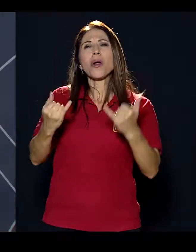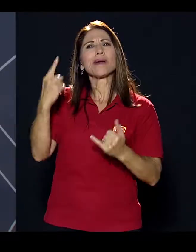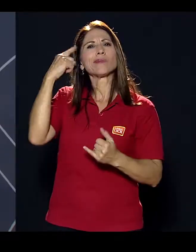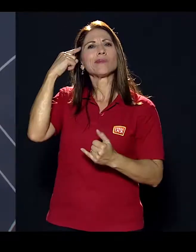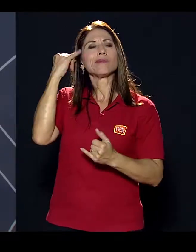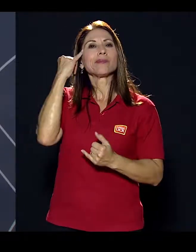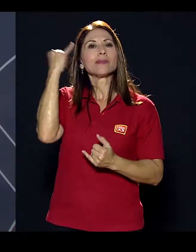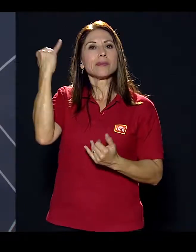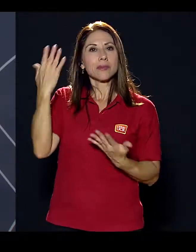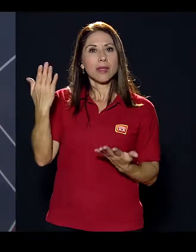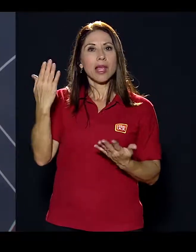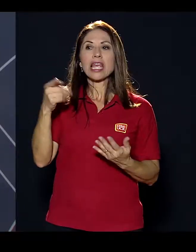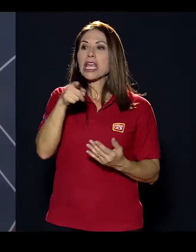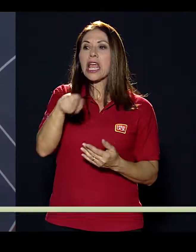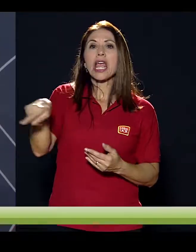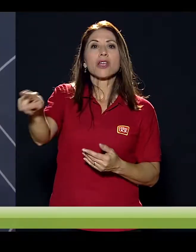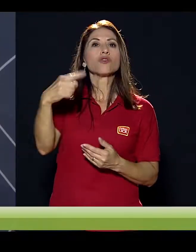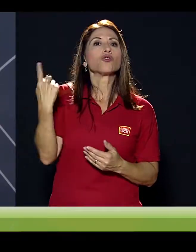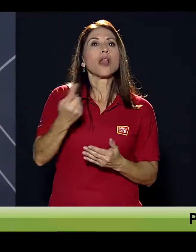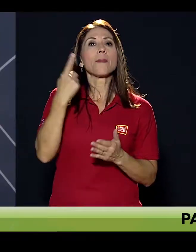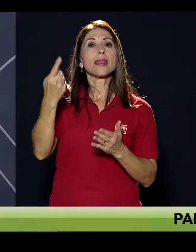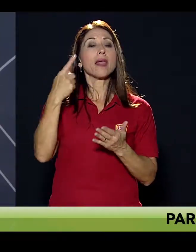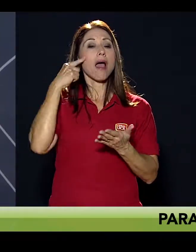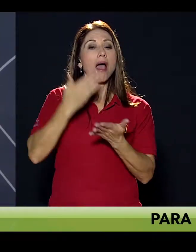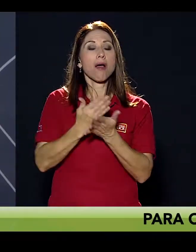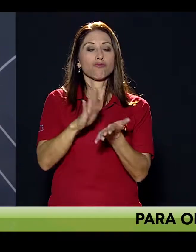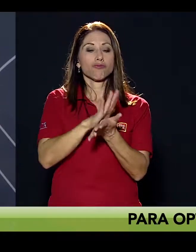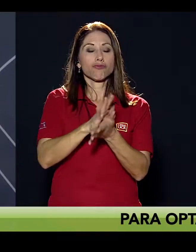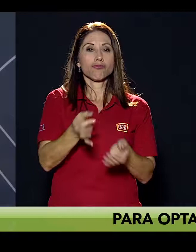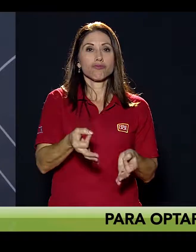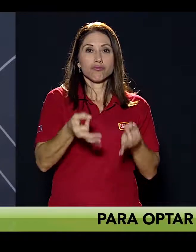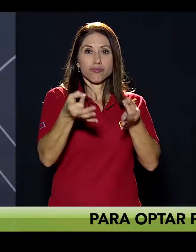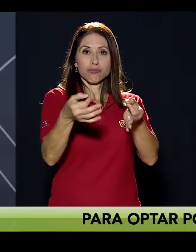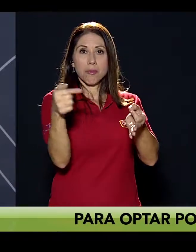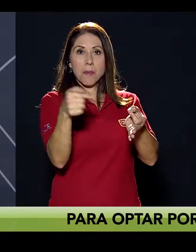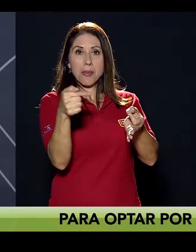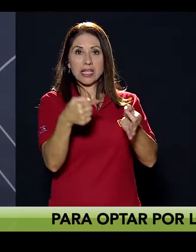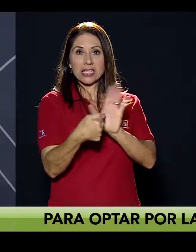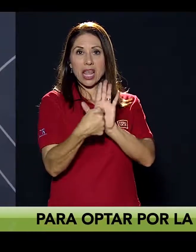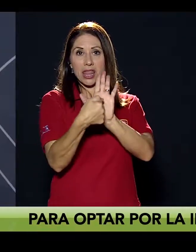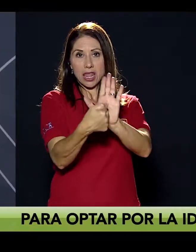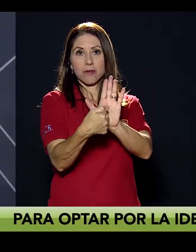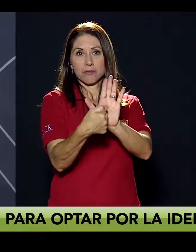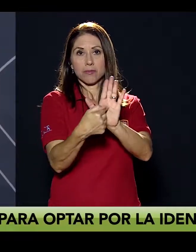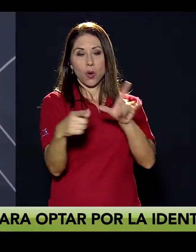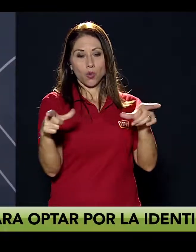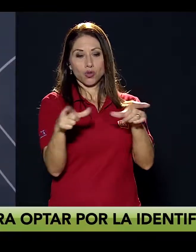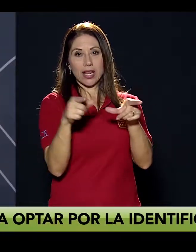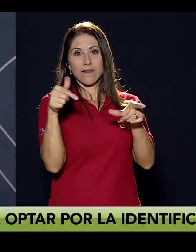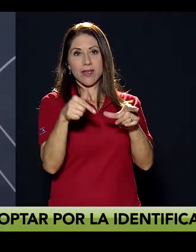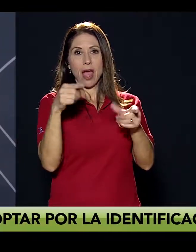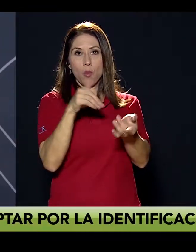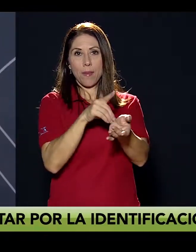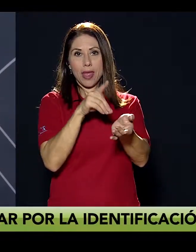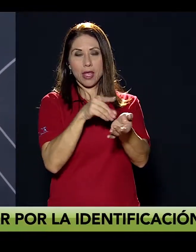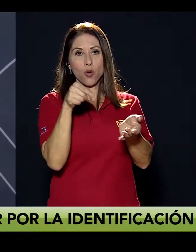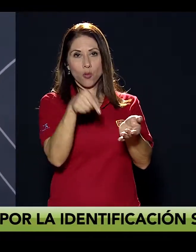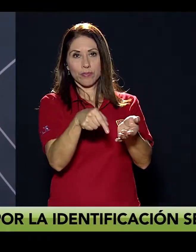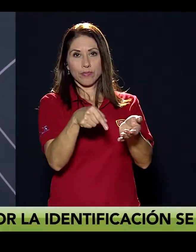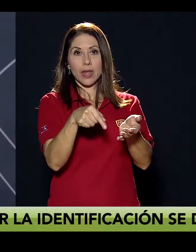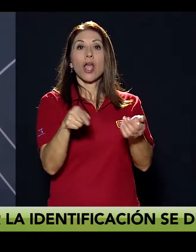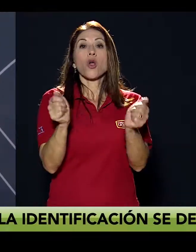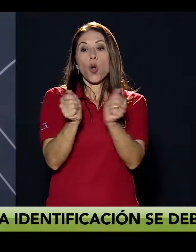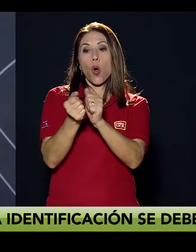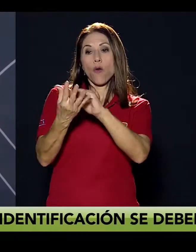más sea con el que presenten el tipo de deficiencia, ¿verdad? Por medio de un certificado médico,